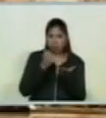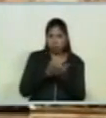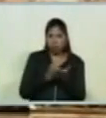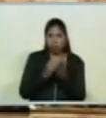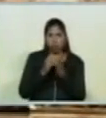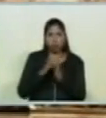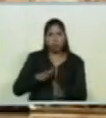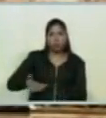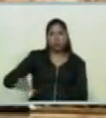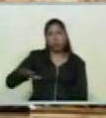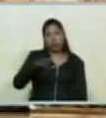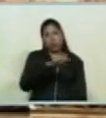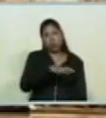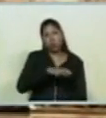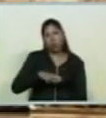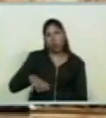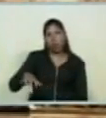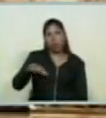estados.